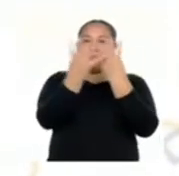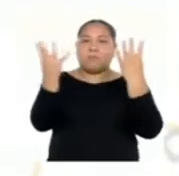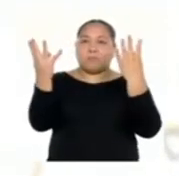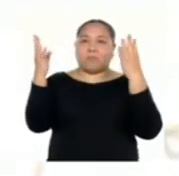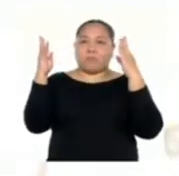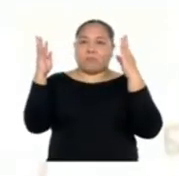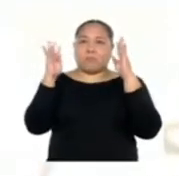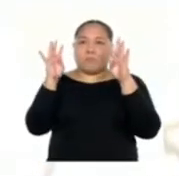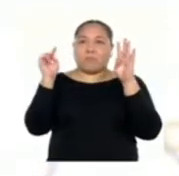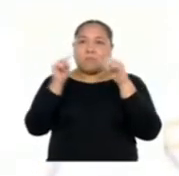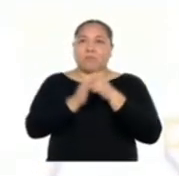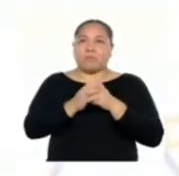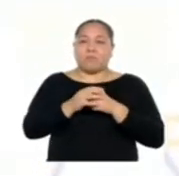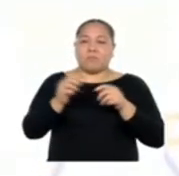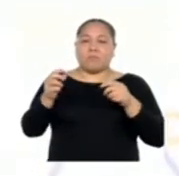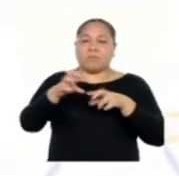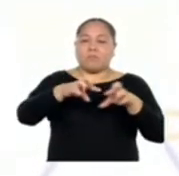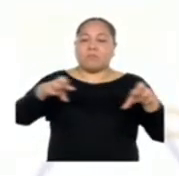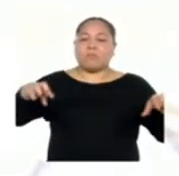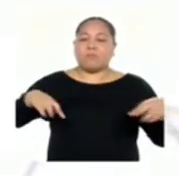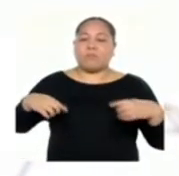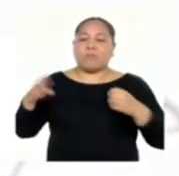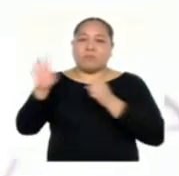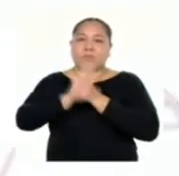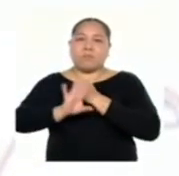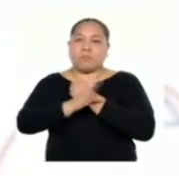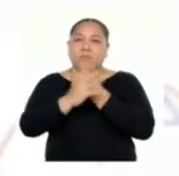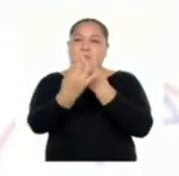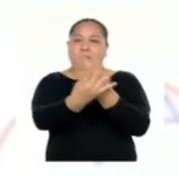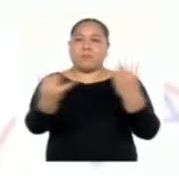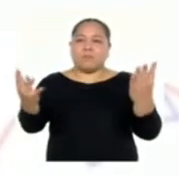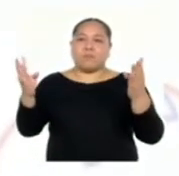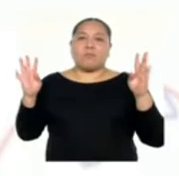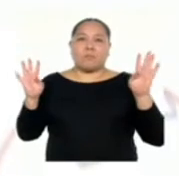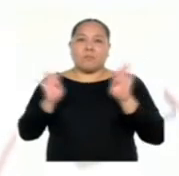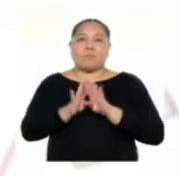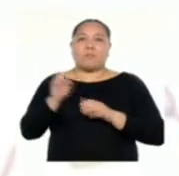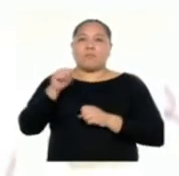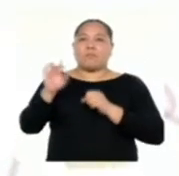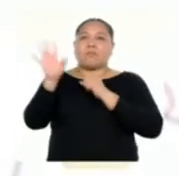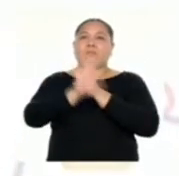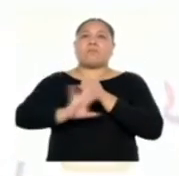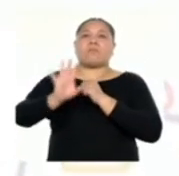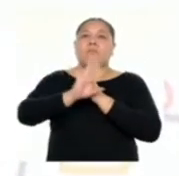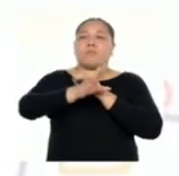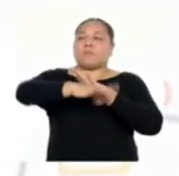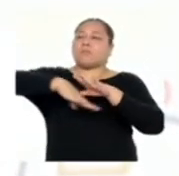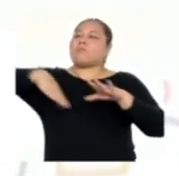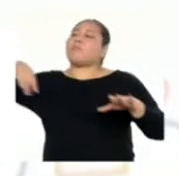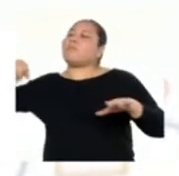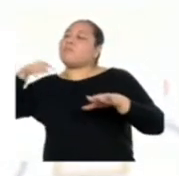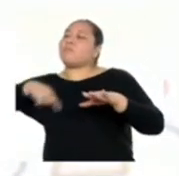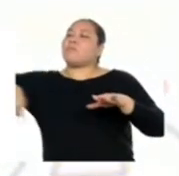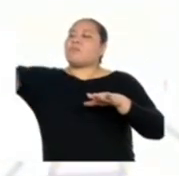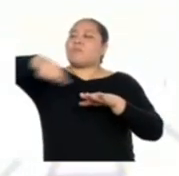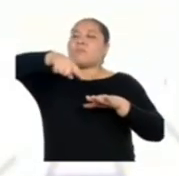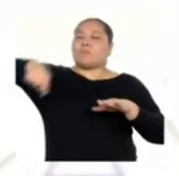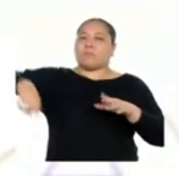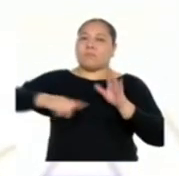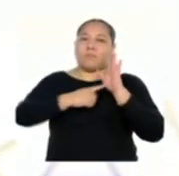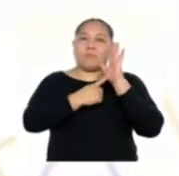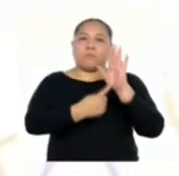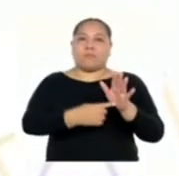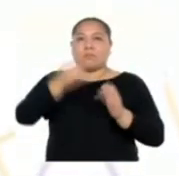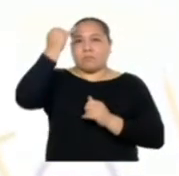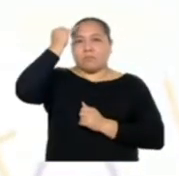enrejadas y patios interiores resguardados con puertas de pesadas cerraduras, que las protegían del mundo exterior y que reflejaban